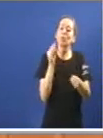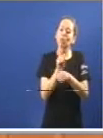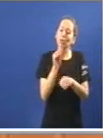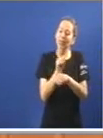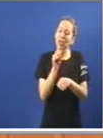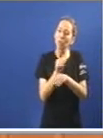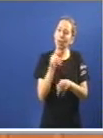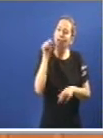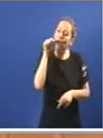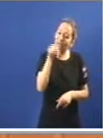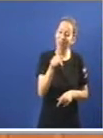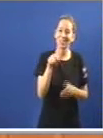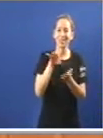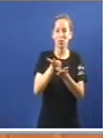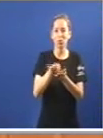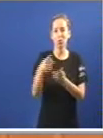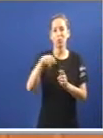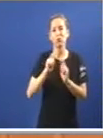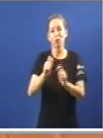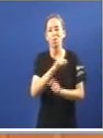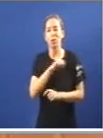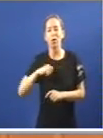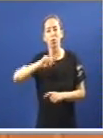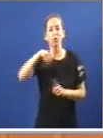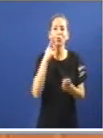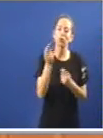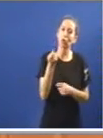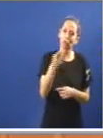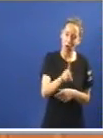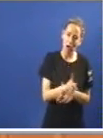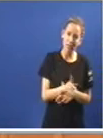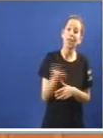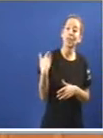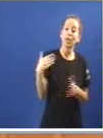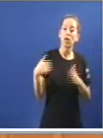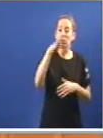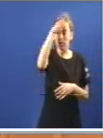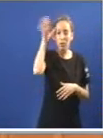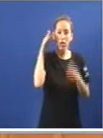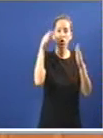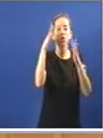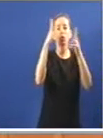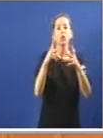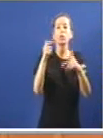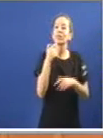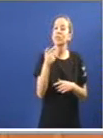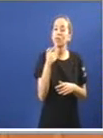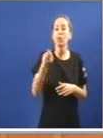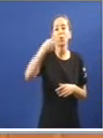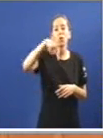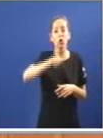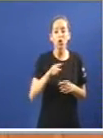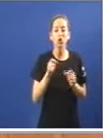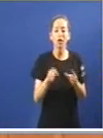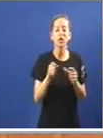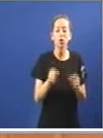que ustedes privatizan y los poys no controlan y se haya dicho no verán o consello de contas que ustedes desplazarán gasto que